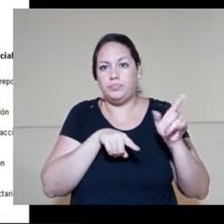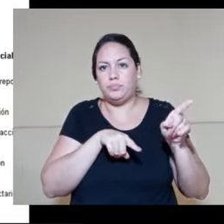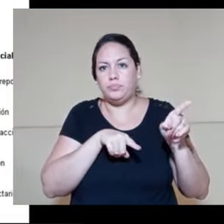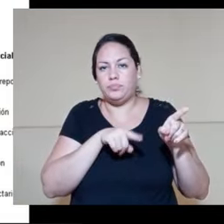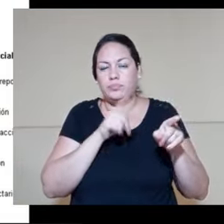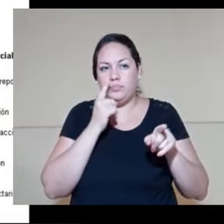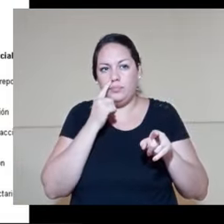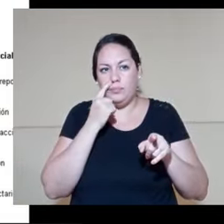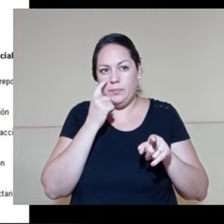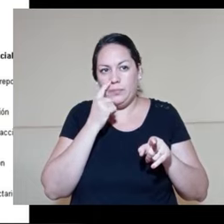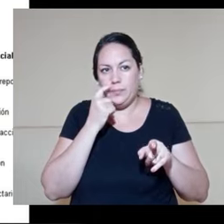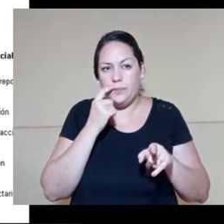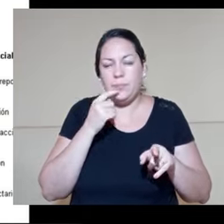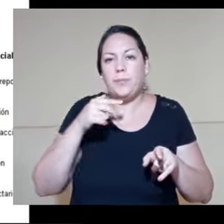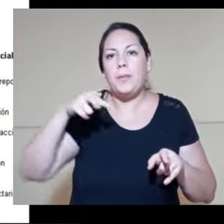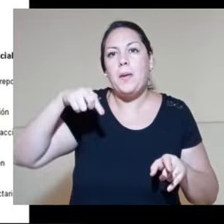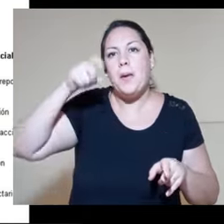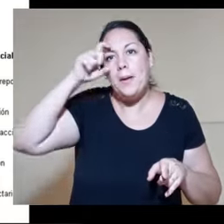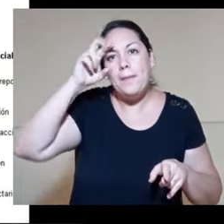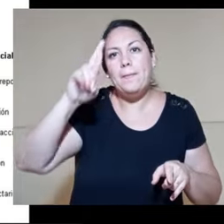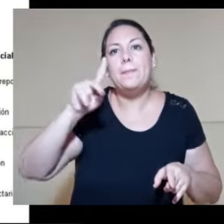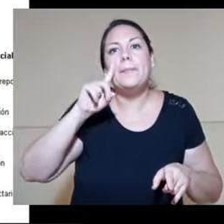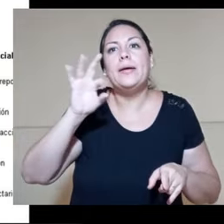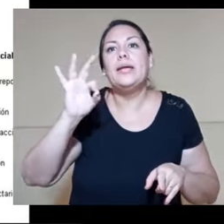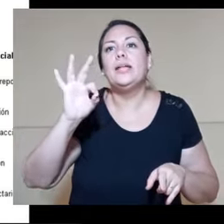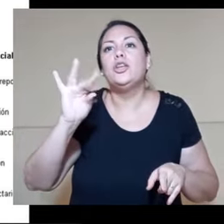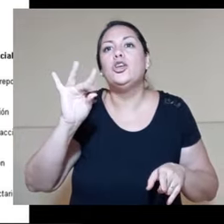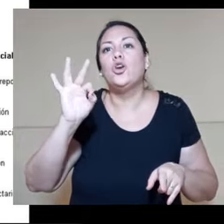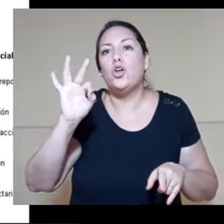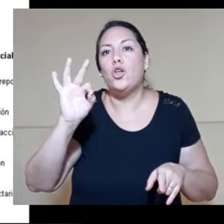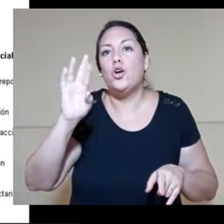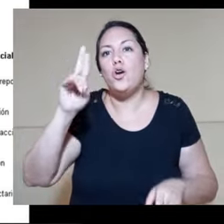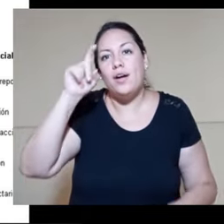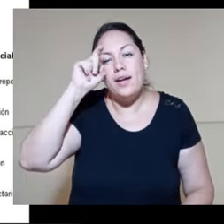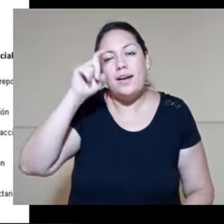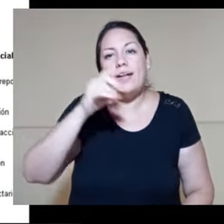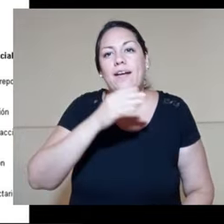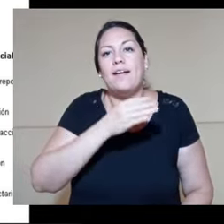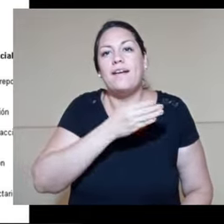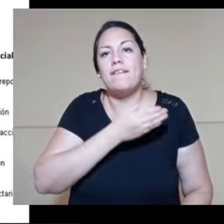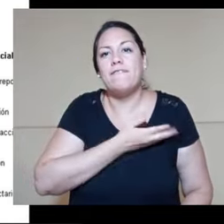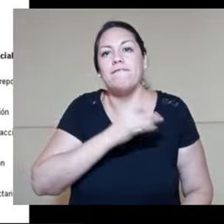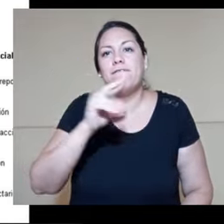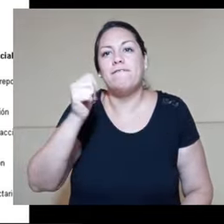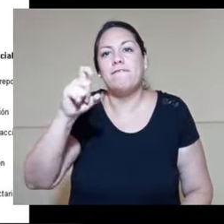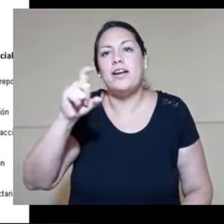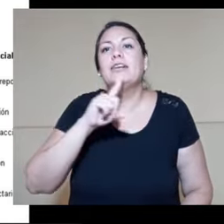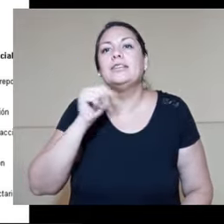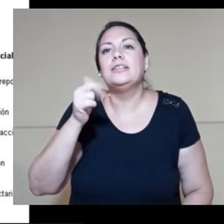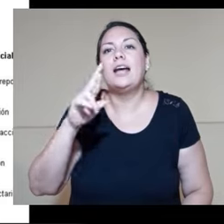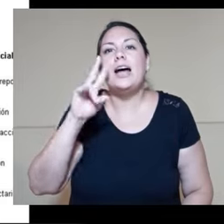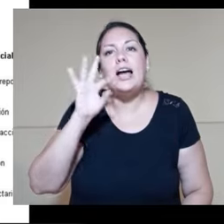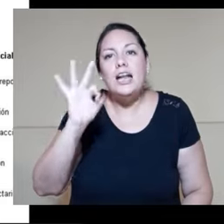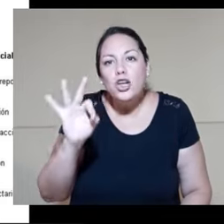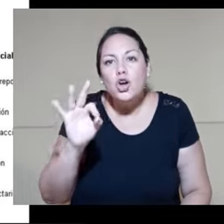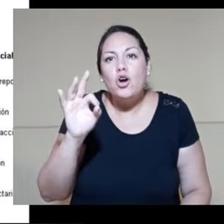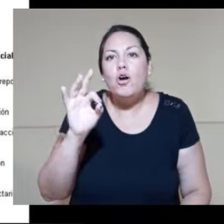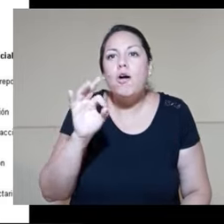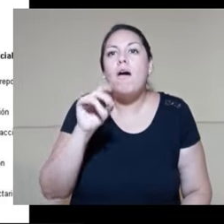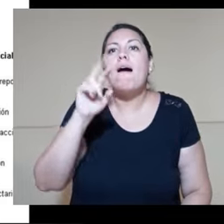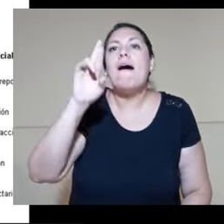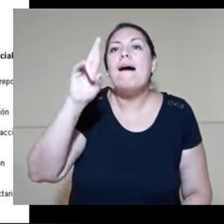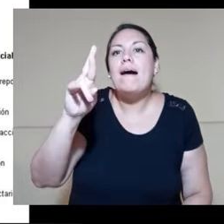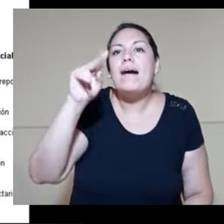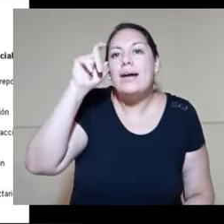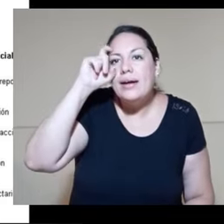de la curva, esta parte descendente de la curva es lo que se llama periodo refractario relativo. Y en este periodo refractario